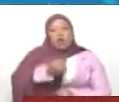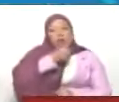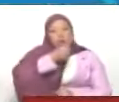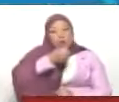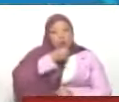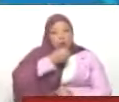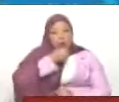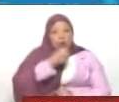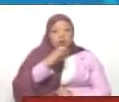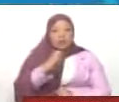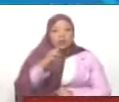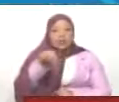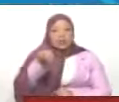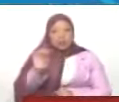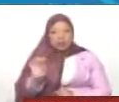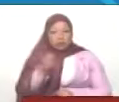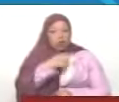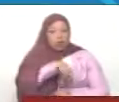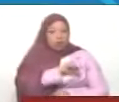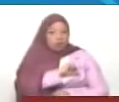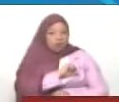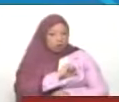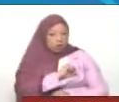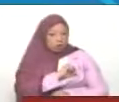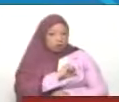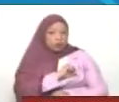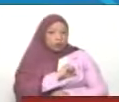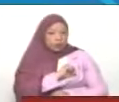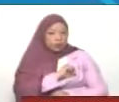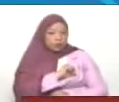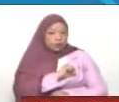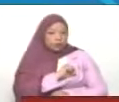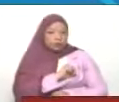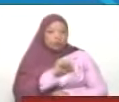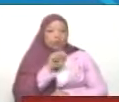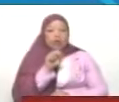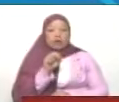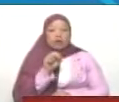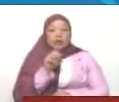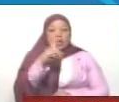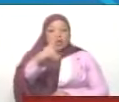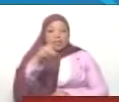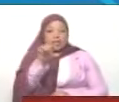de CNN, Agencia EFE, W,